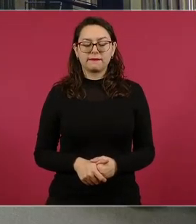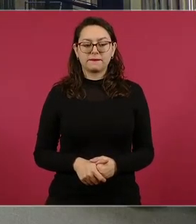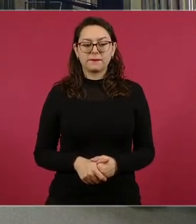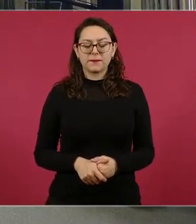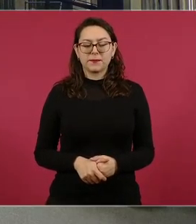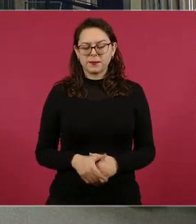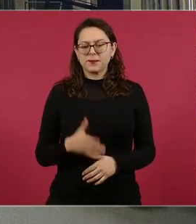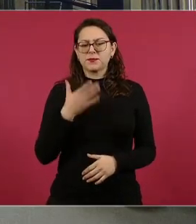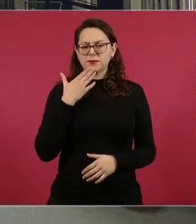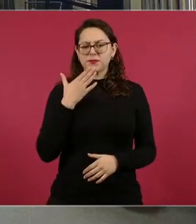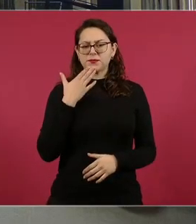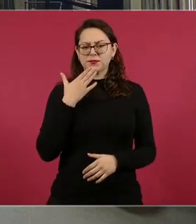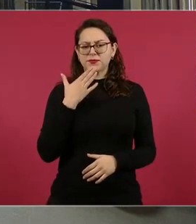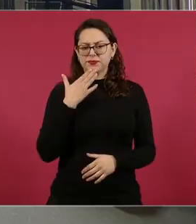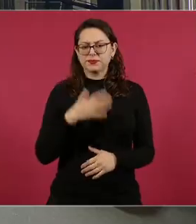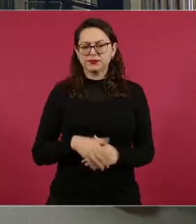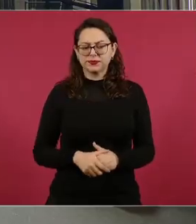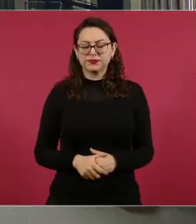Bueno, vamos